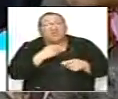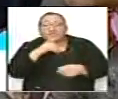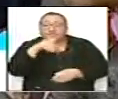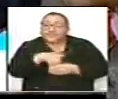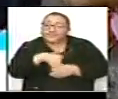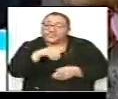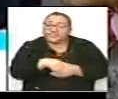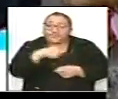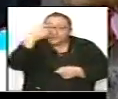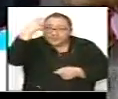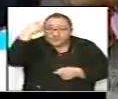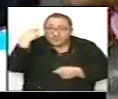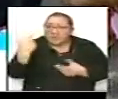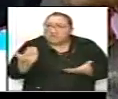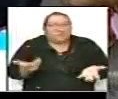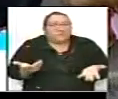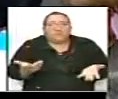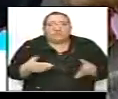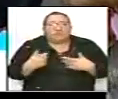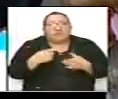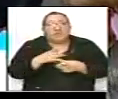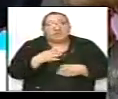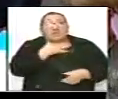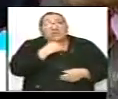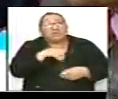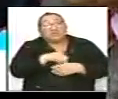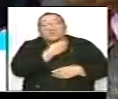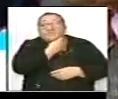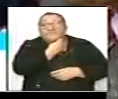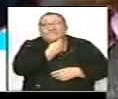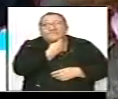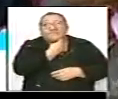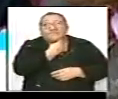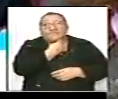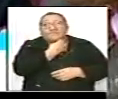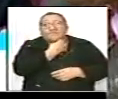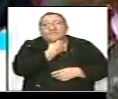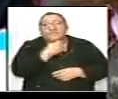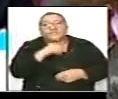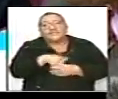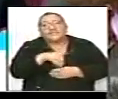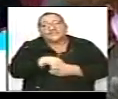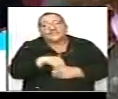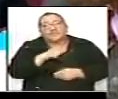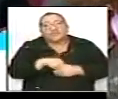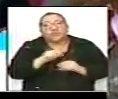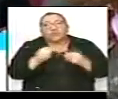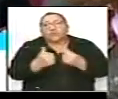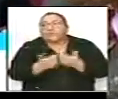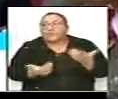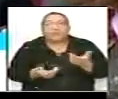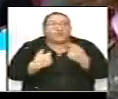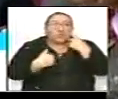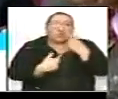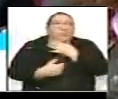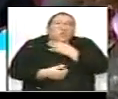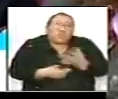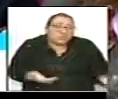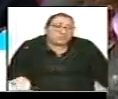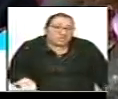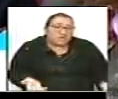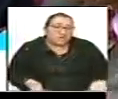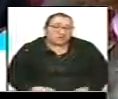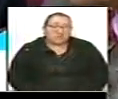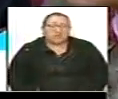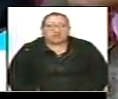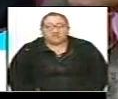vida política y a los partidos políticos, son llevados a tener que votar por un militante de un partido político para